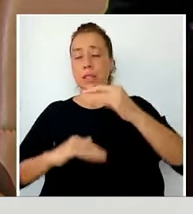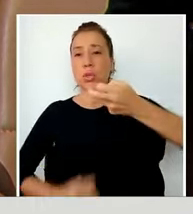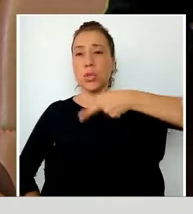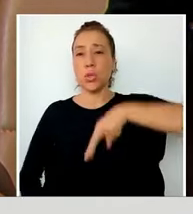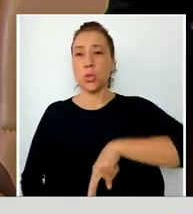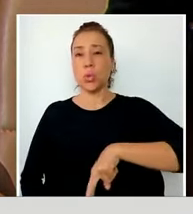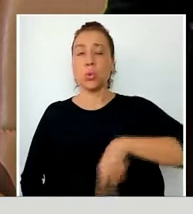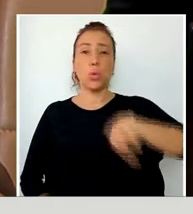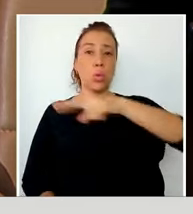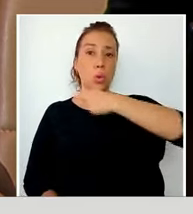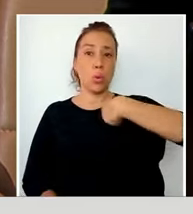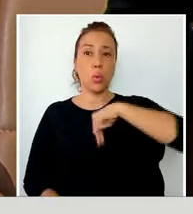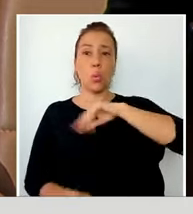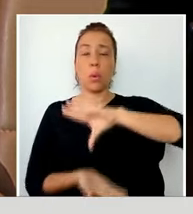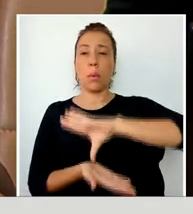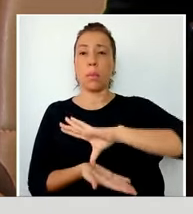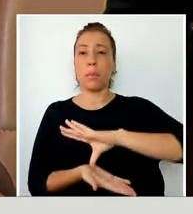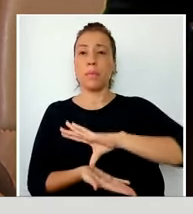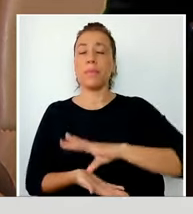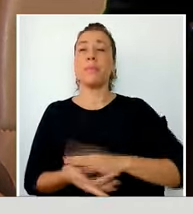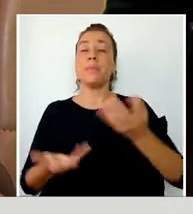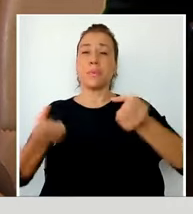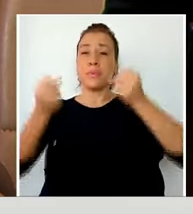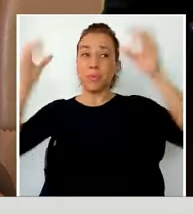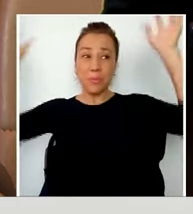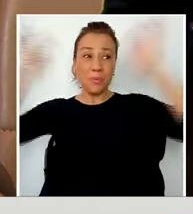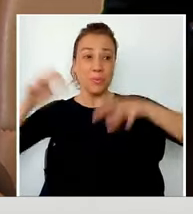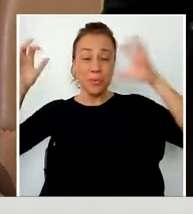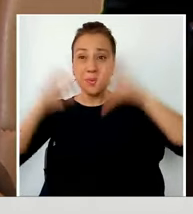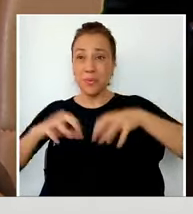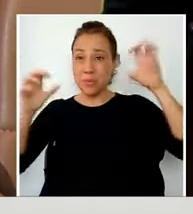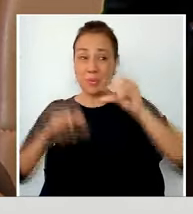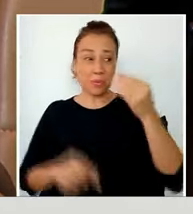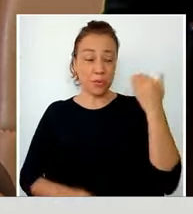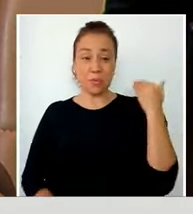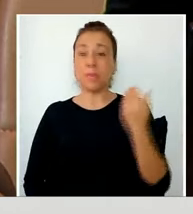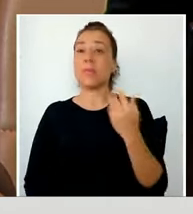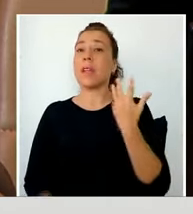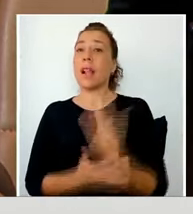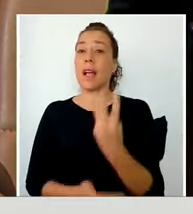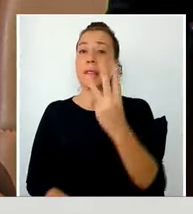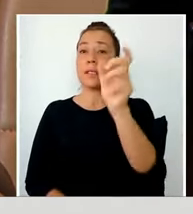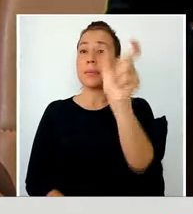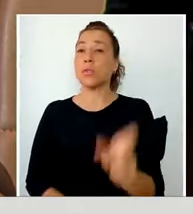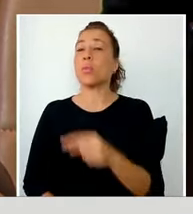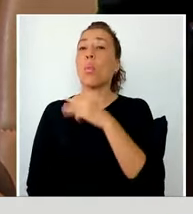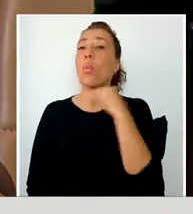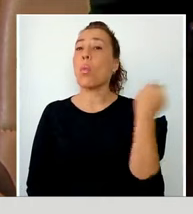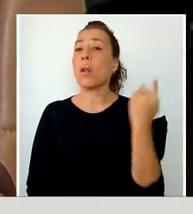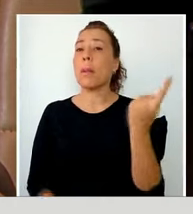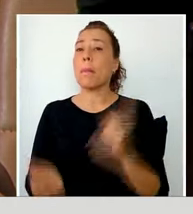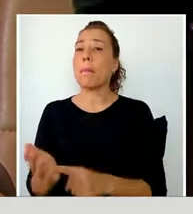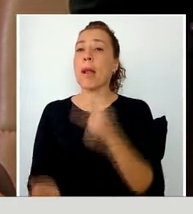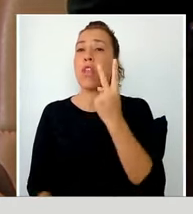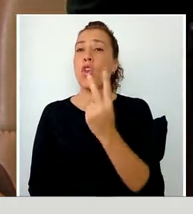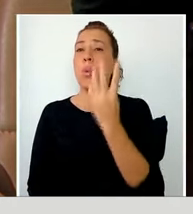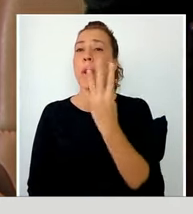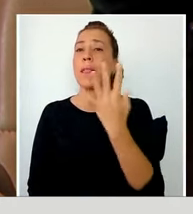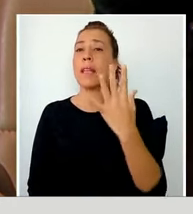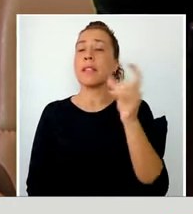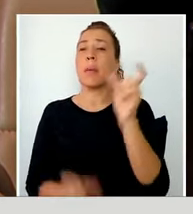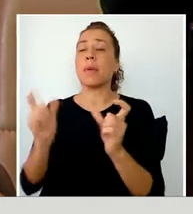en la reciente sistema frontal que afectó nuestro país se registraron tres personas fallecidas mil doscientos cuarenta y cinco albergada